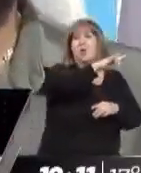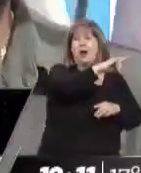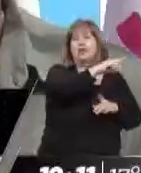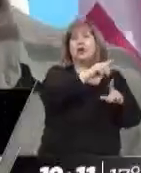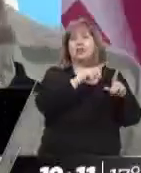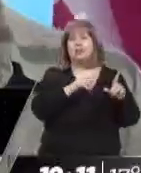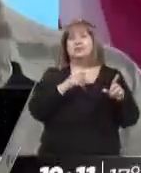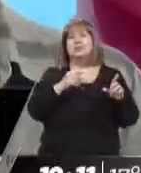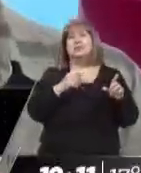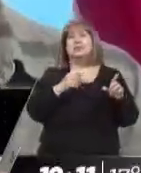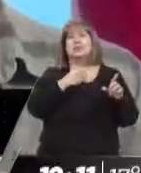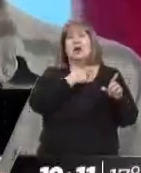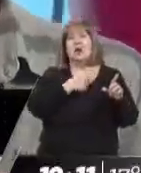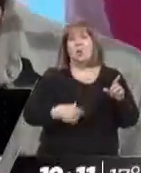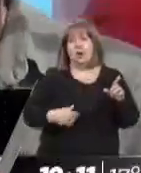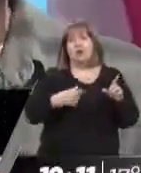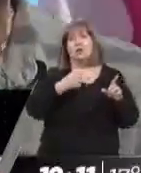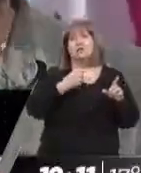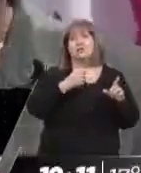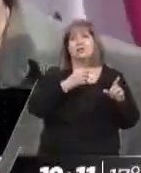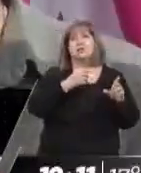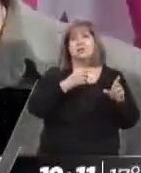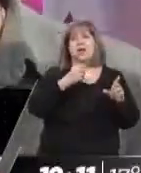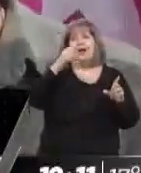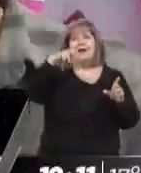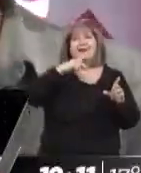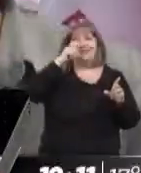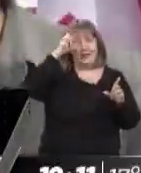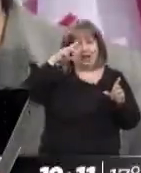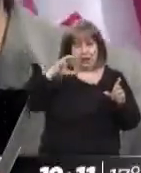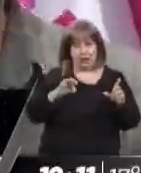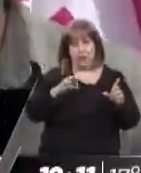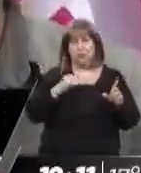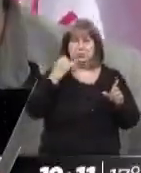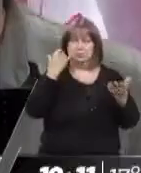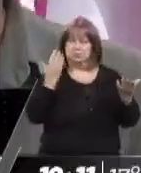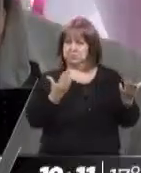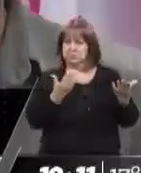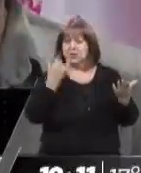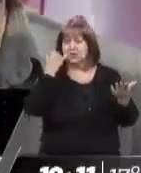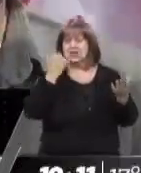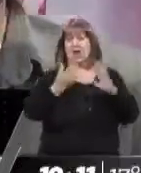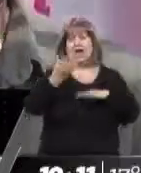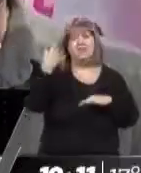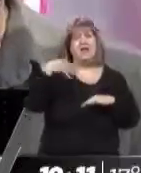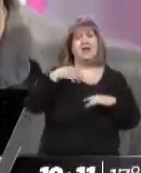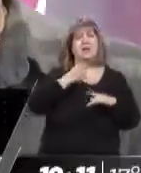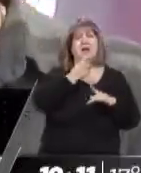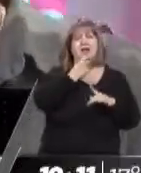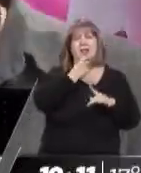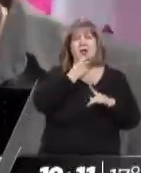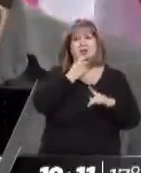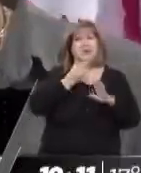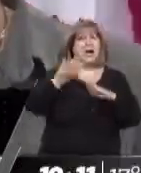lo tiene actualmente un gobernador de facto, que intervino en la provincia y fue repudiado por aquel famoso mendozazo. Entonces nos parecería que sería un